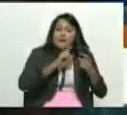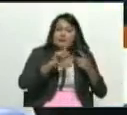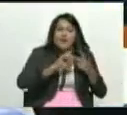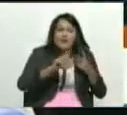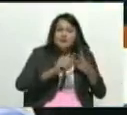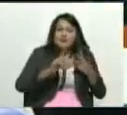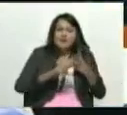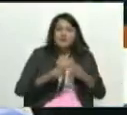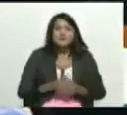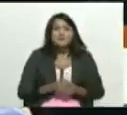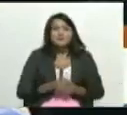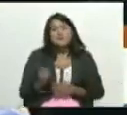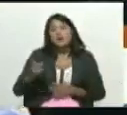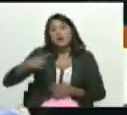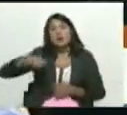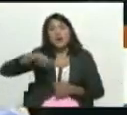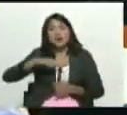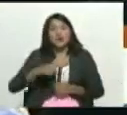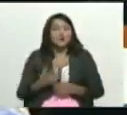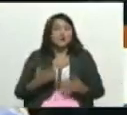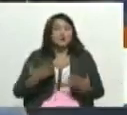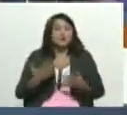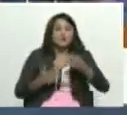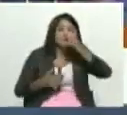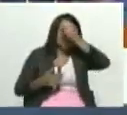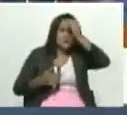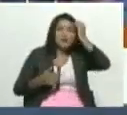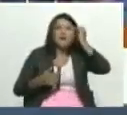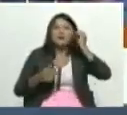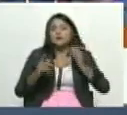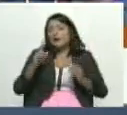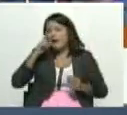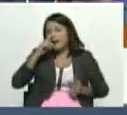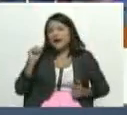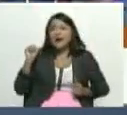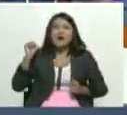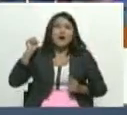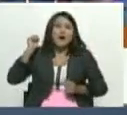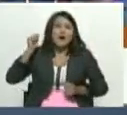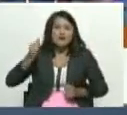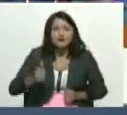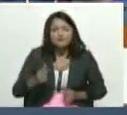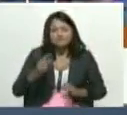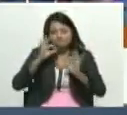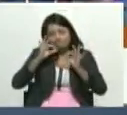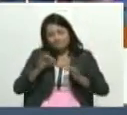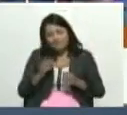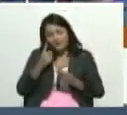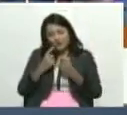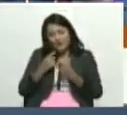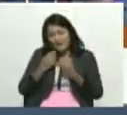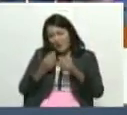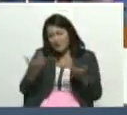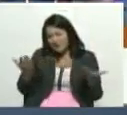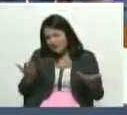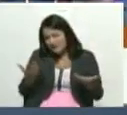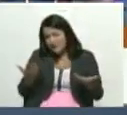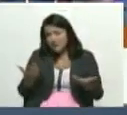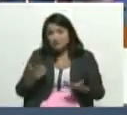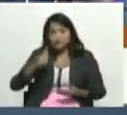nosotros todo esto tiene que ver durante todo todos estos años tenemos que preguntarnos qué podemos hacer contra esto yo